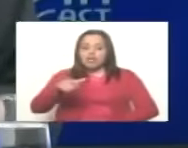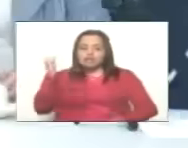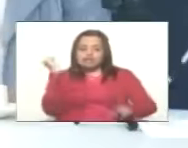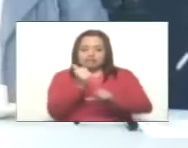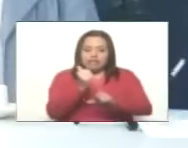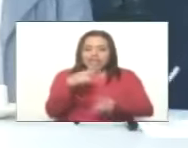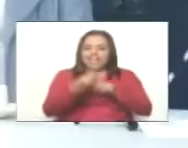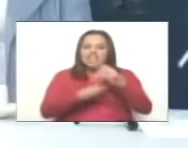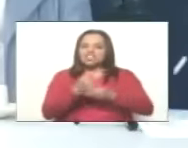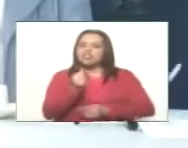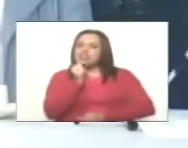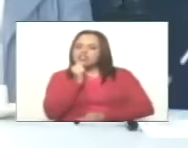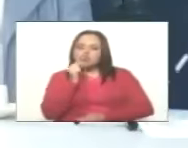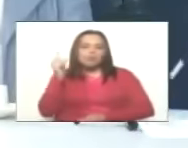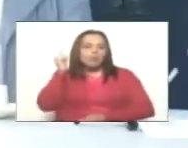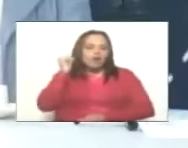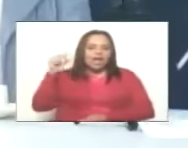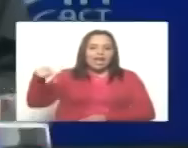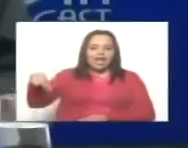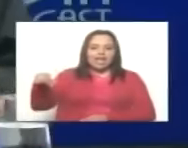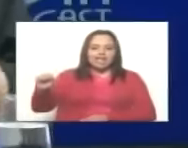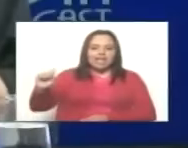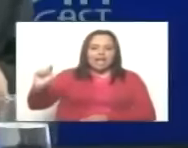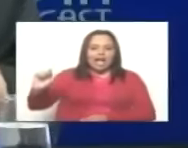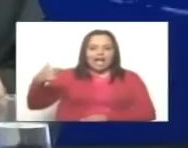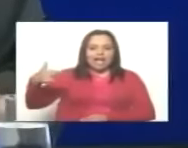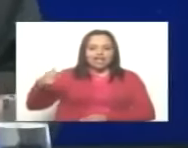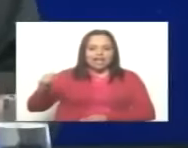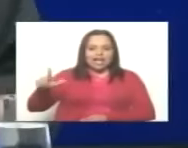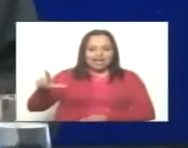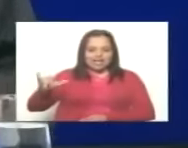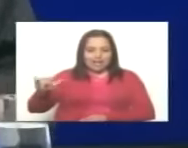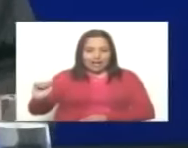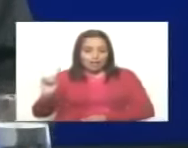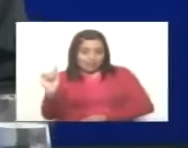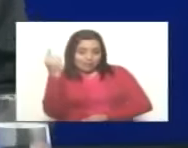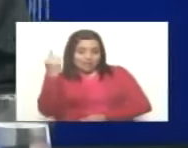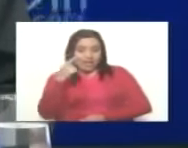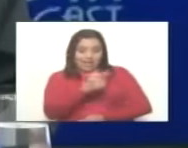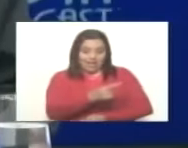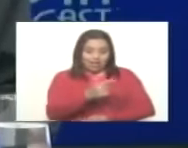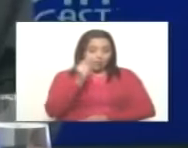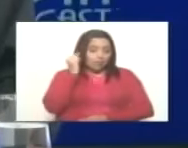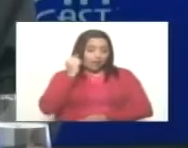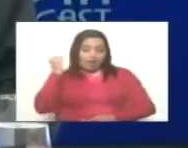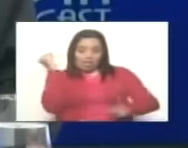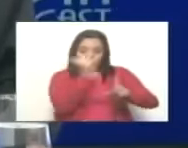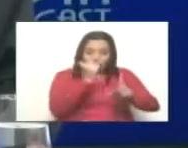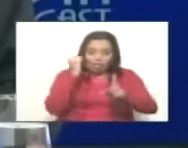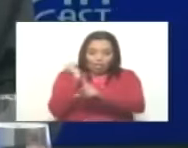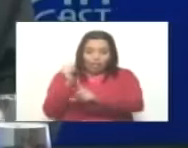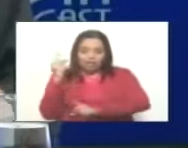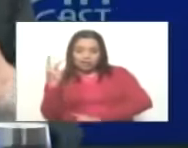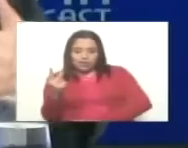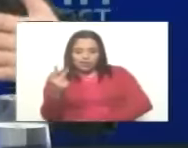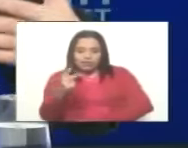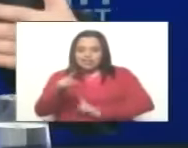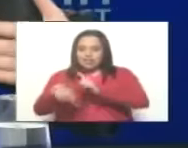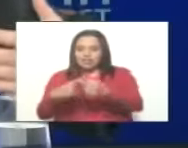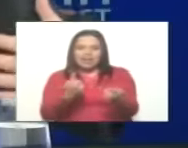entonces por Natalia y su hermano, primero por Natalia, ella es la que apuñala a ambos. El hermano